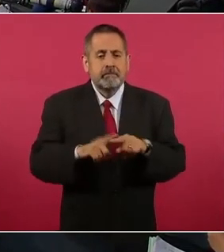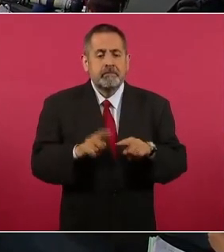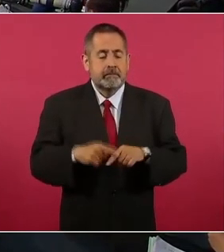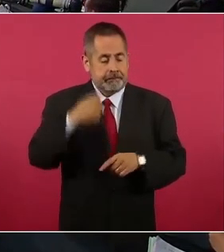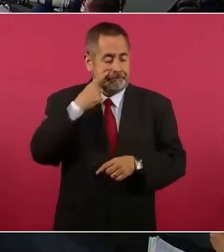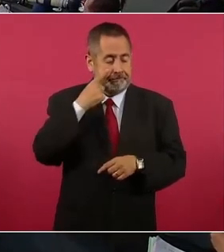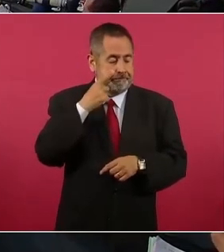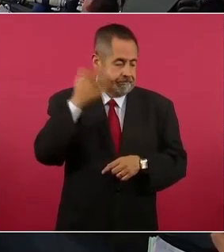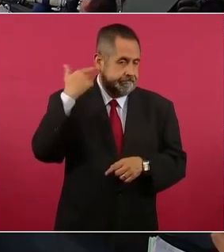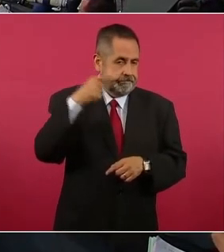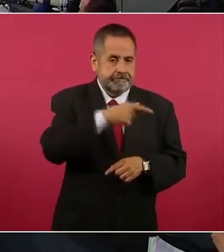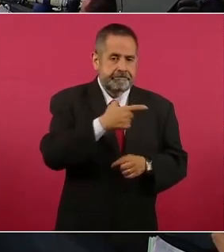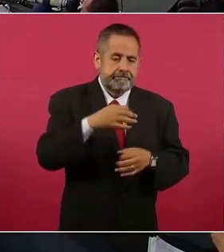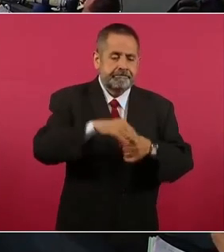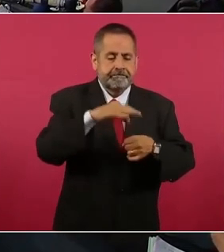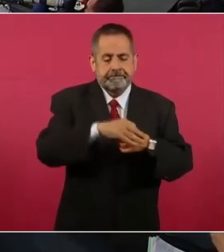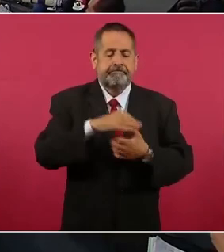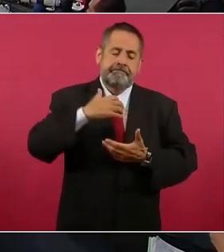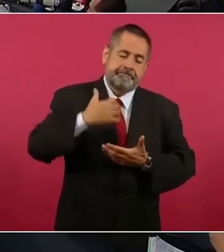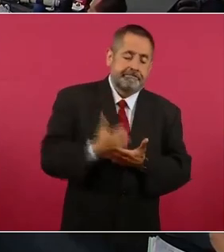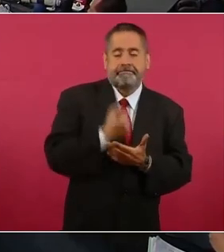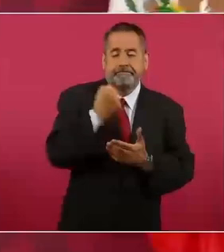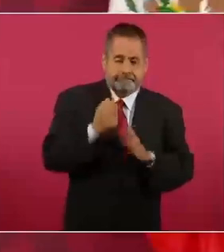ganaban elecciones